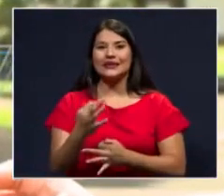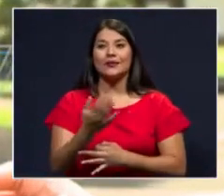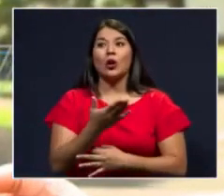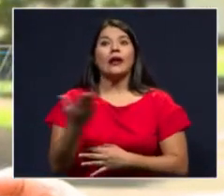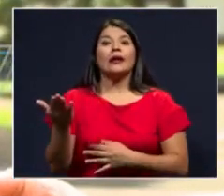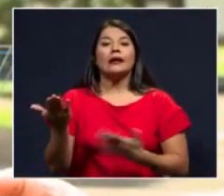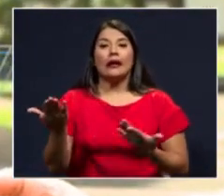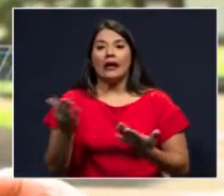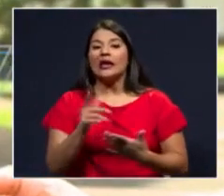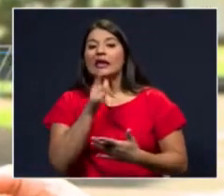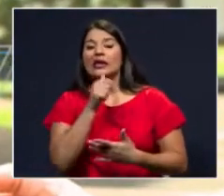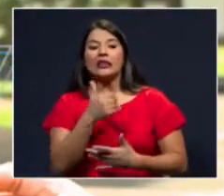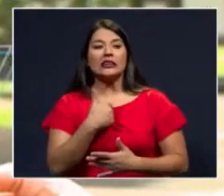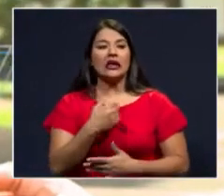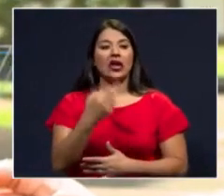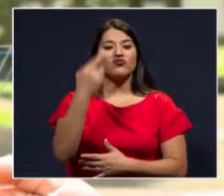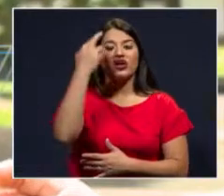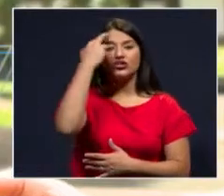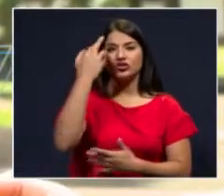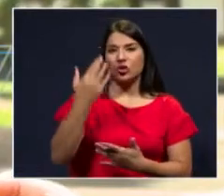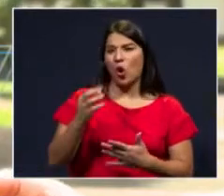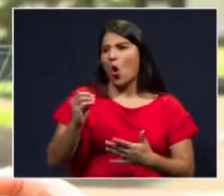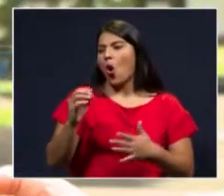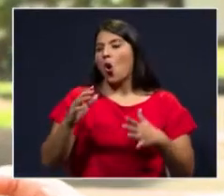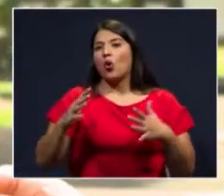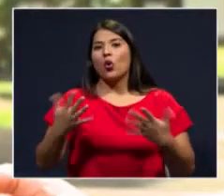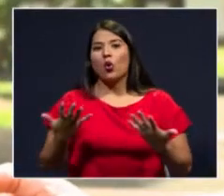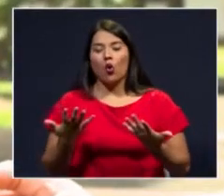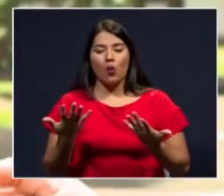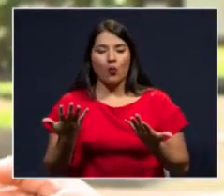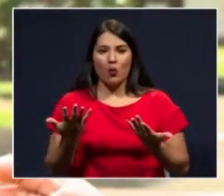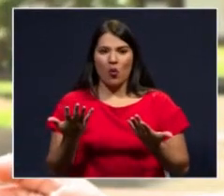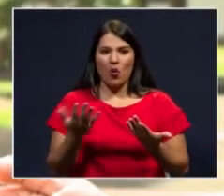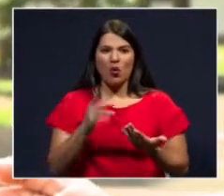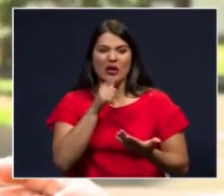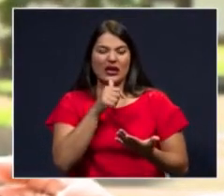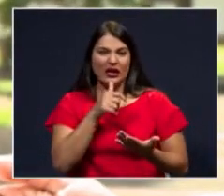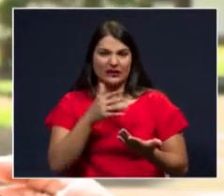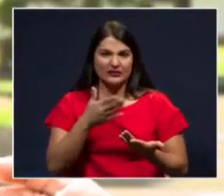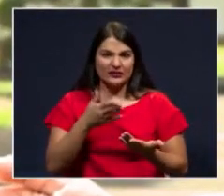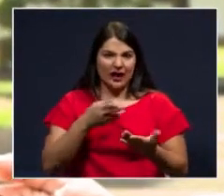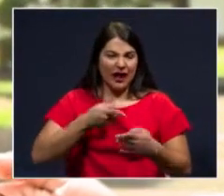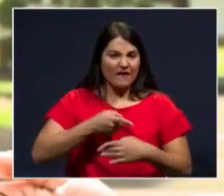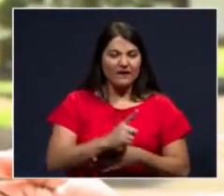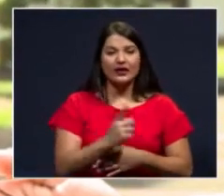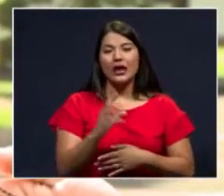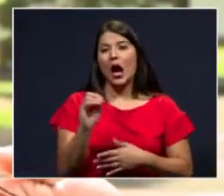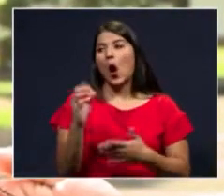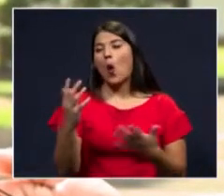qué parte tiene la razón o cuál es la parte afectada, es decir,